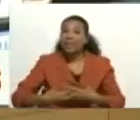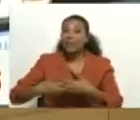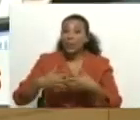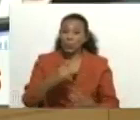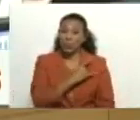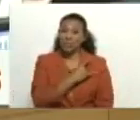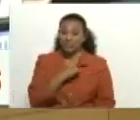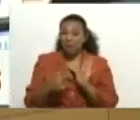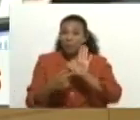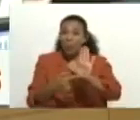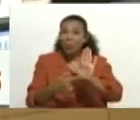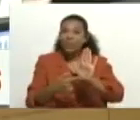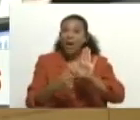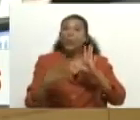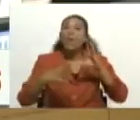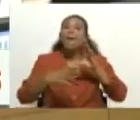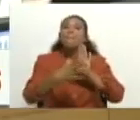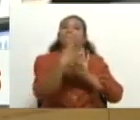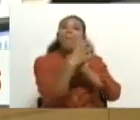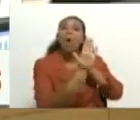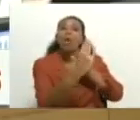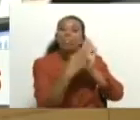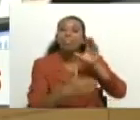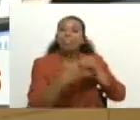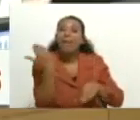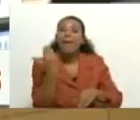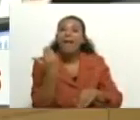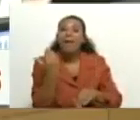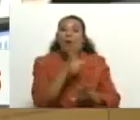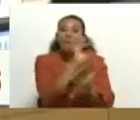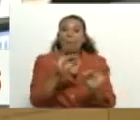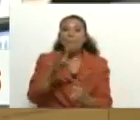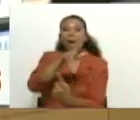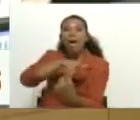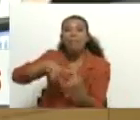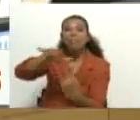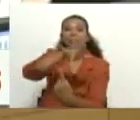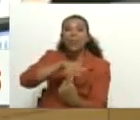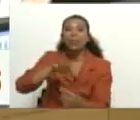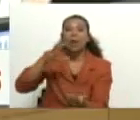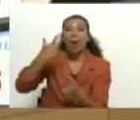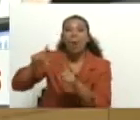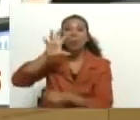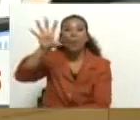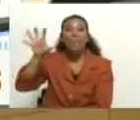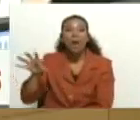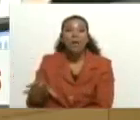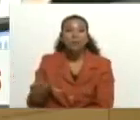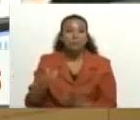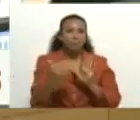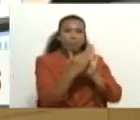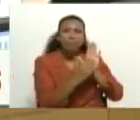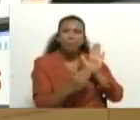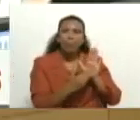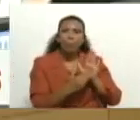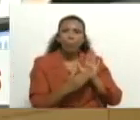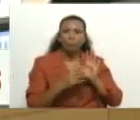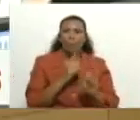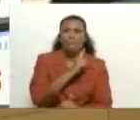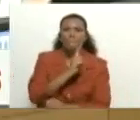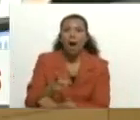ellos revelan esa tendencia al uso creciente de medidas coercitivas unilaterales, incluso en medidas a veces que han sido